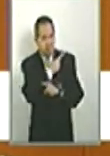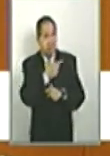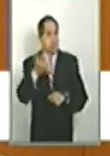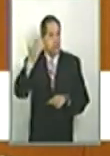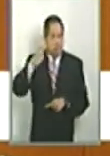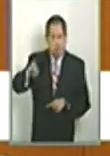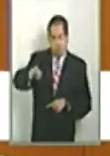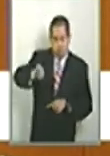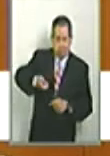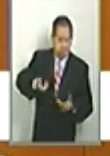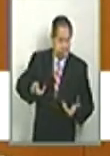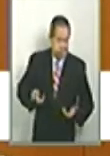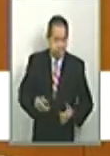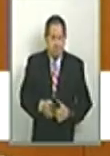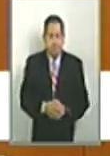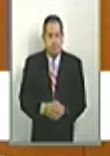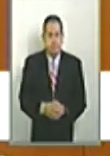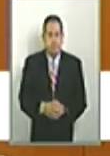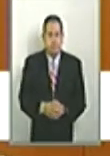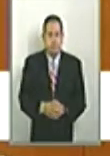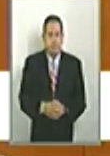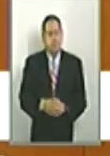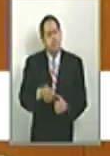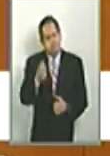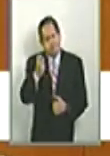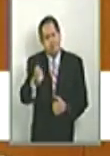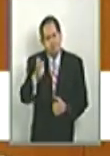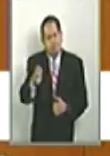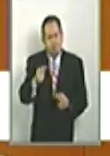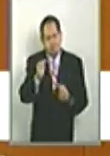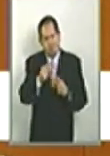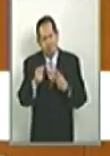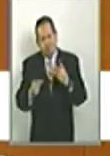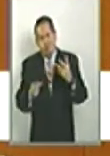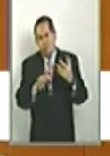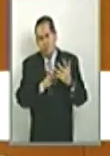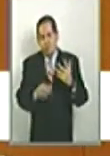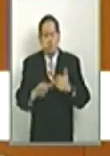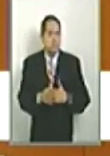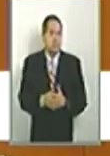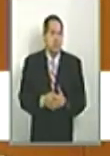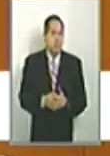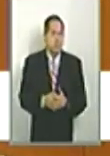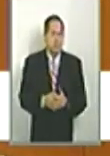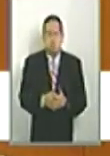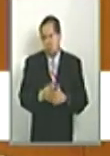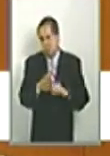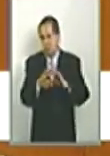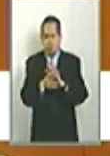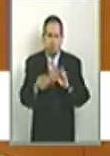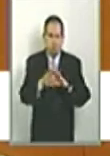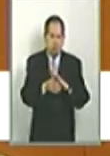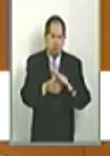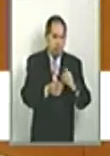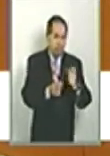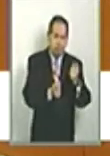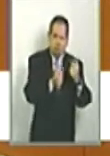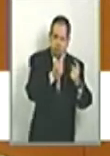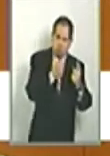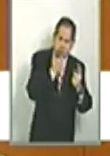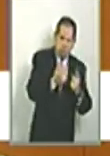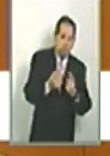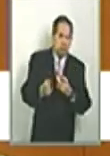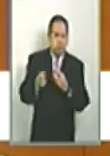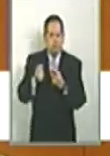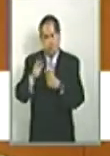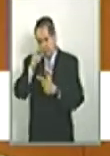la Corte. Así pues, podemos señalar ausencias